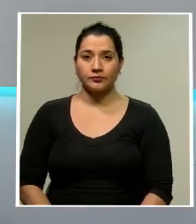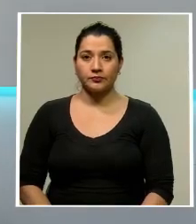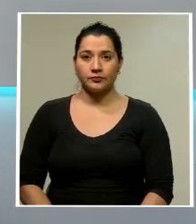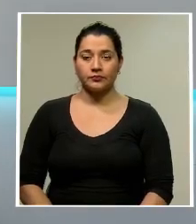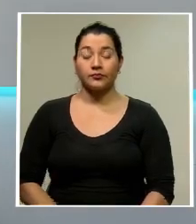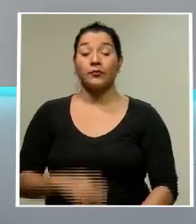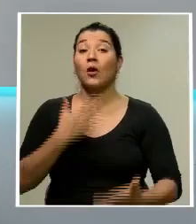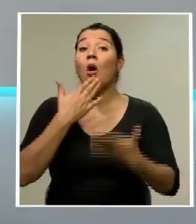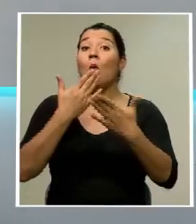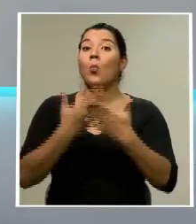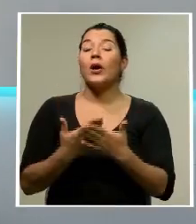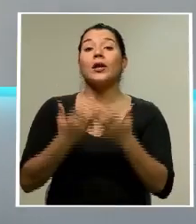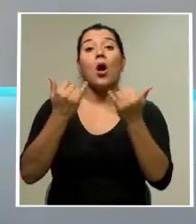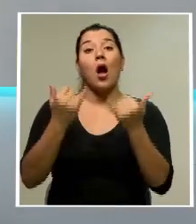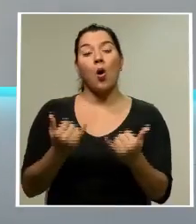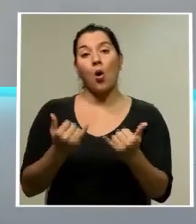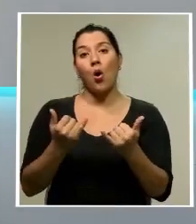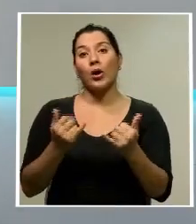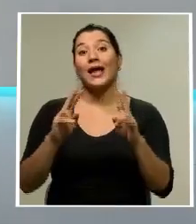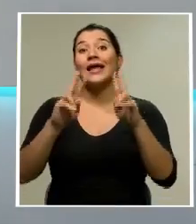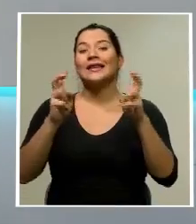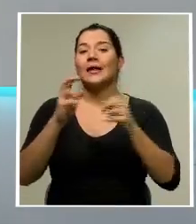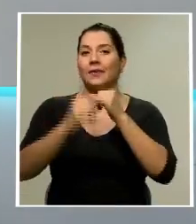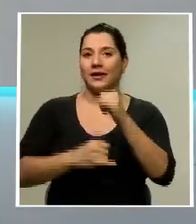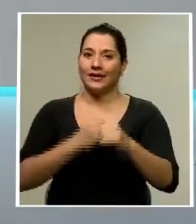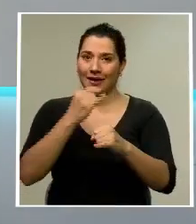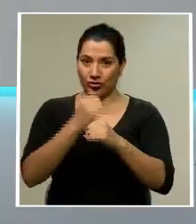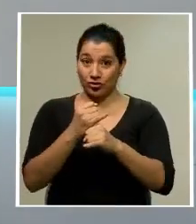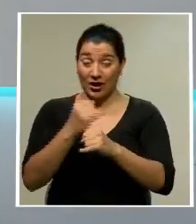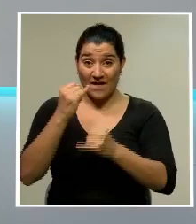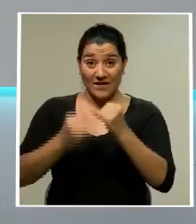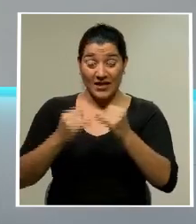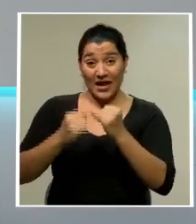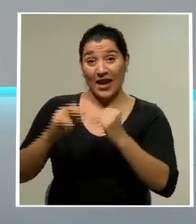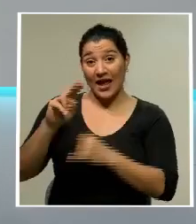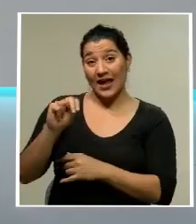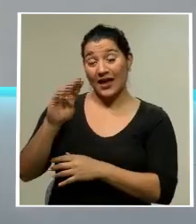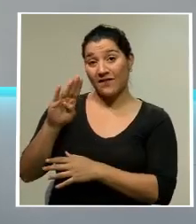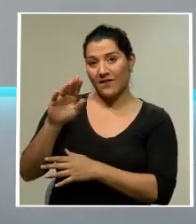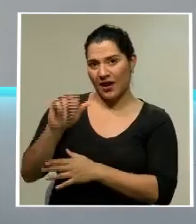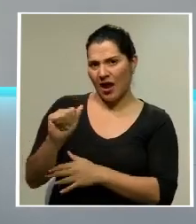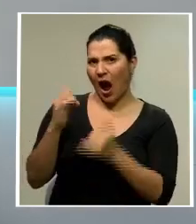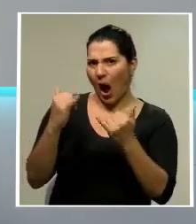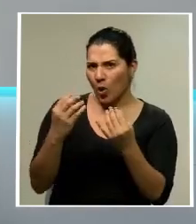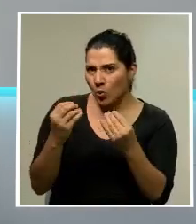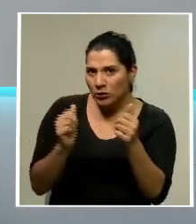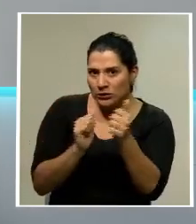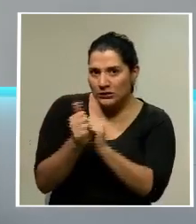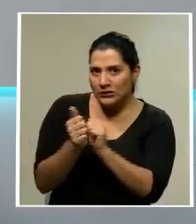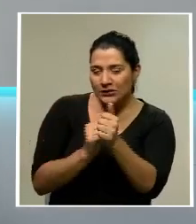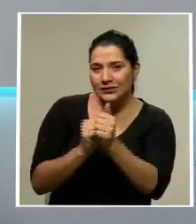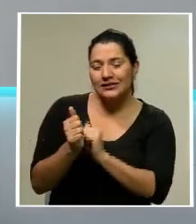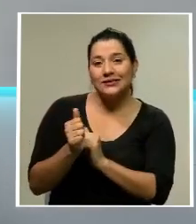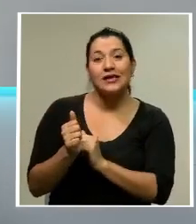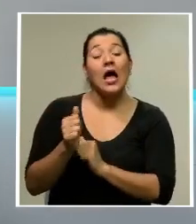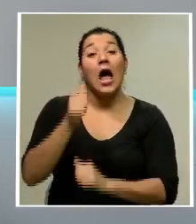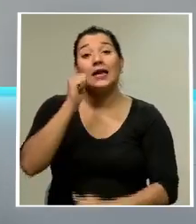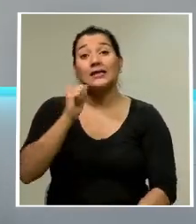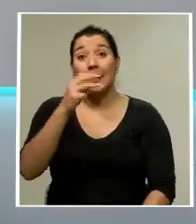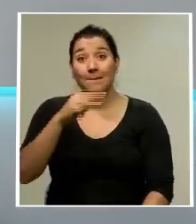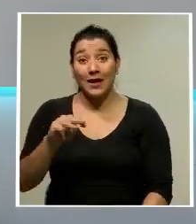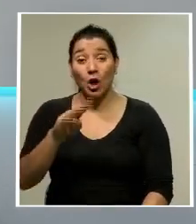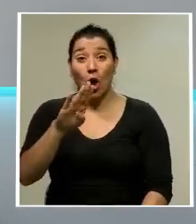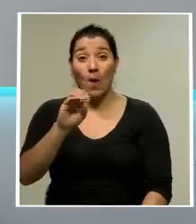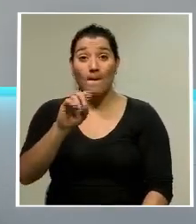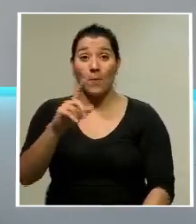Bueno, y vamos a pasar ahora al ámbito internacional. La final de la NBA está bastante disputada. Este miércoles los Bucks igualaron